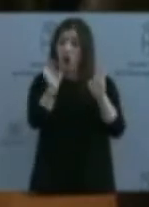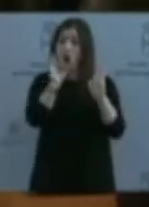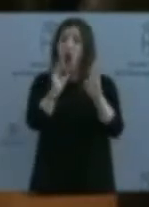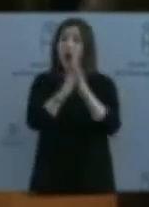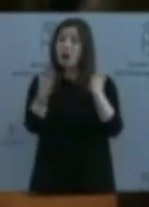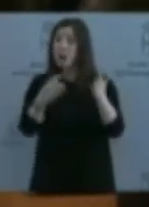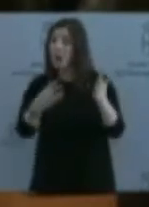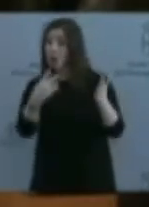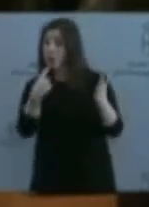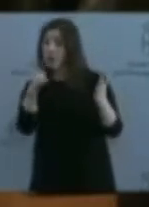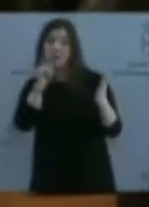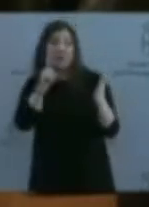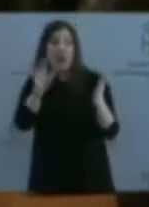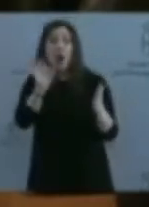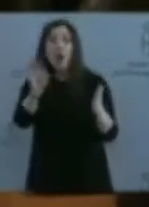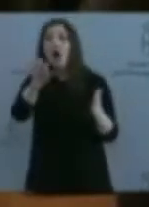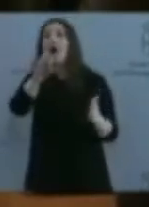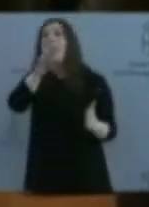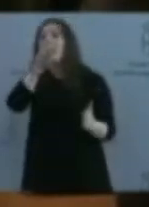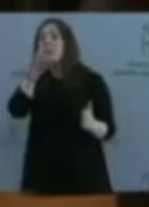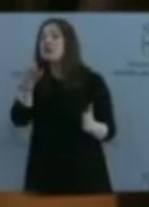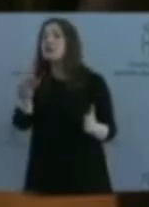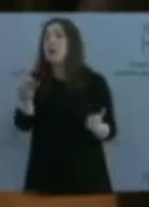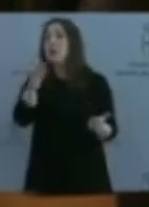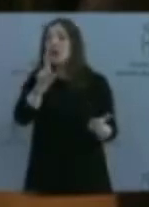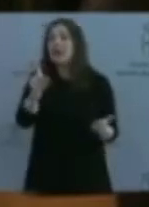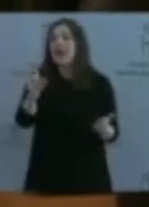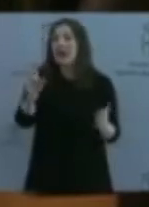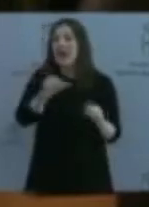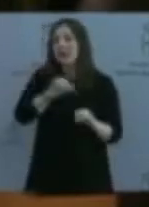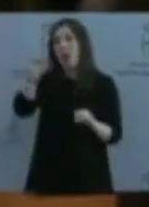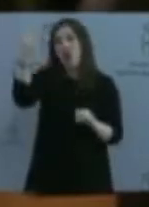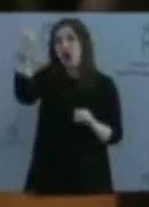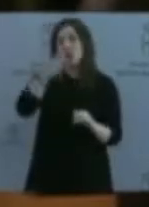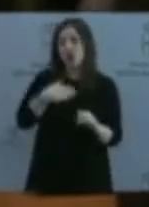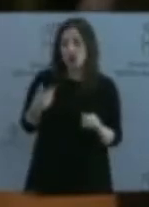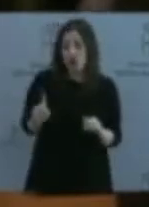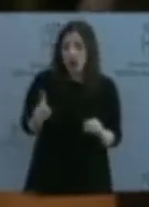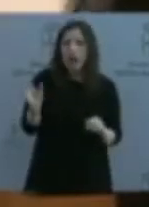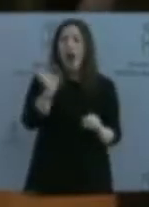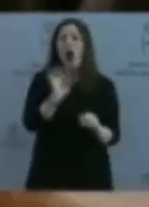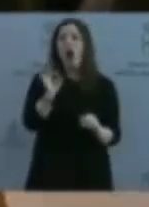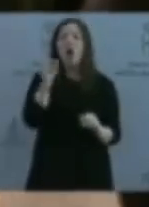sea así, o miente el Colegio de Registradores, o miente el Ayuntamiento de Siero,